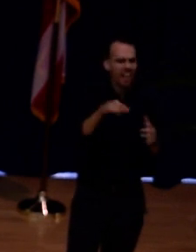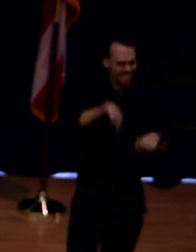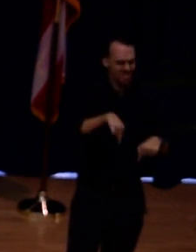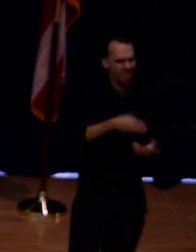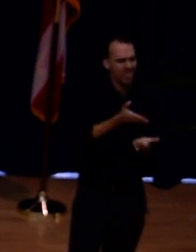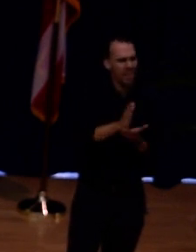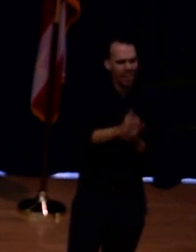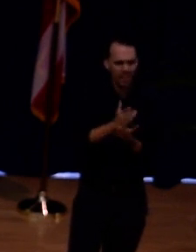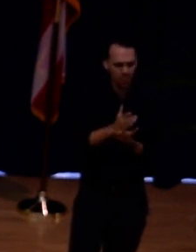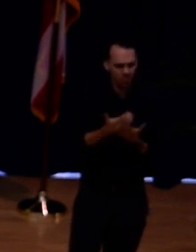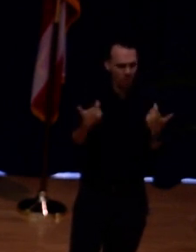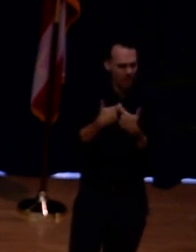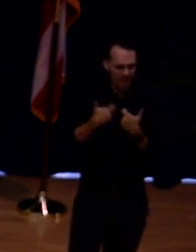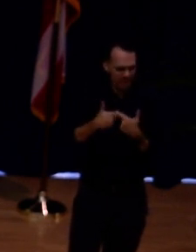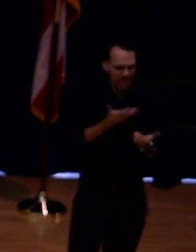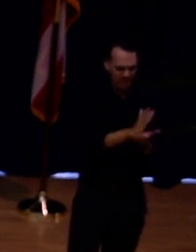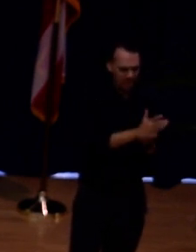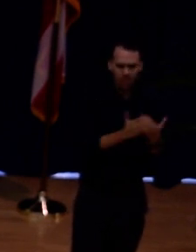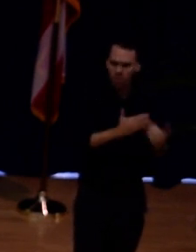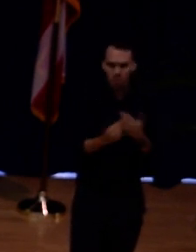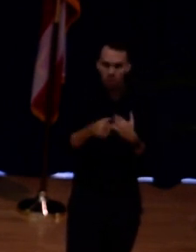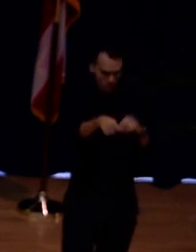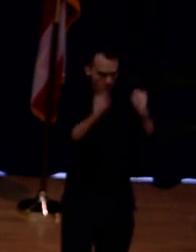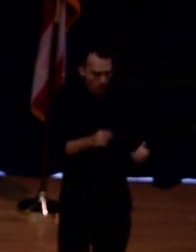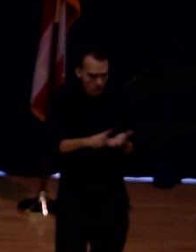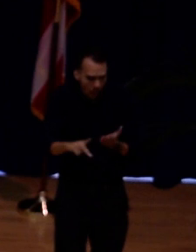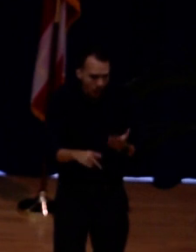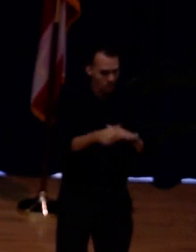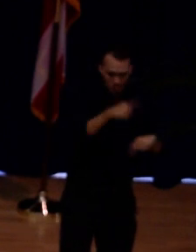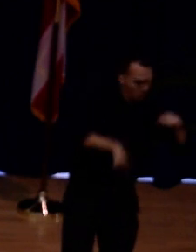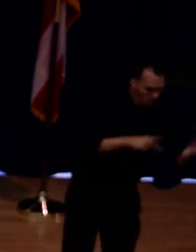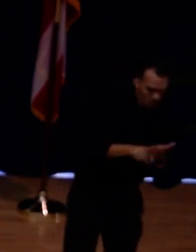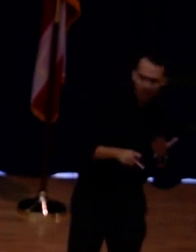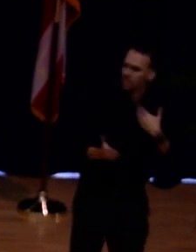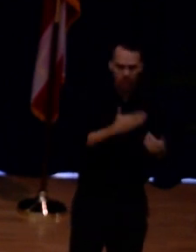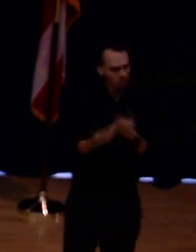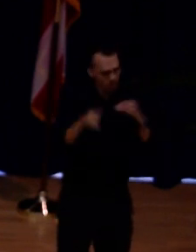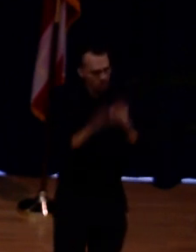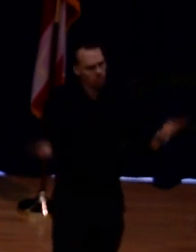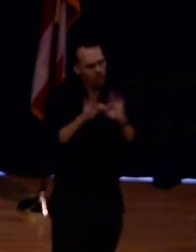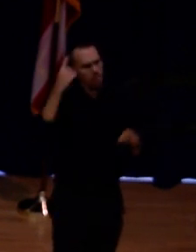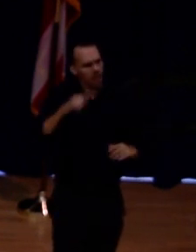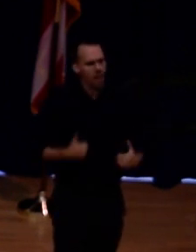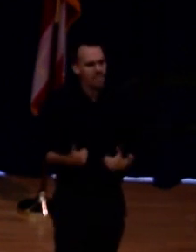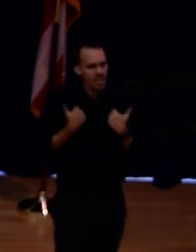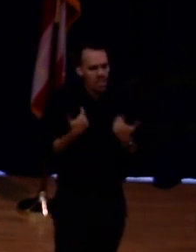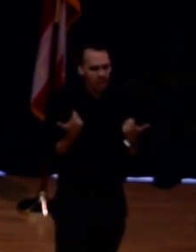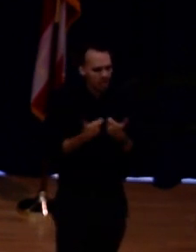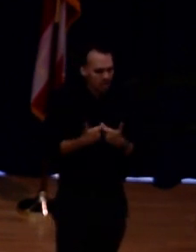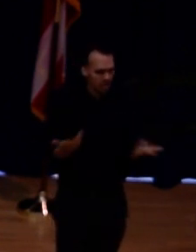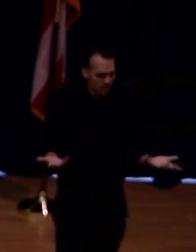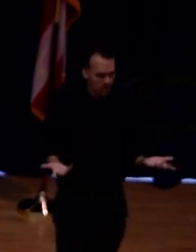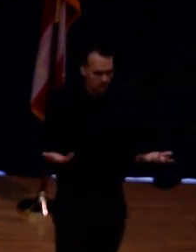debe tener acceso a ella, no importa si la puede pagar, no importa nada. Sabemos que es esencial para la vida. Y por eso